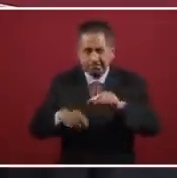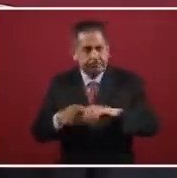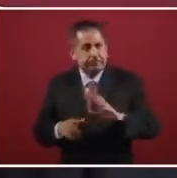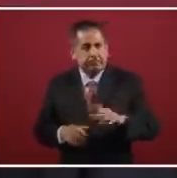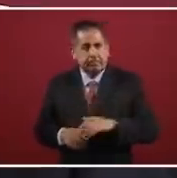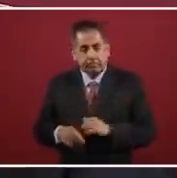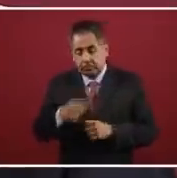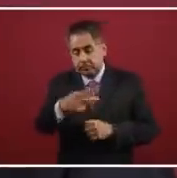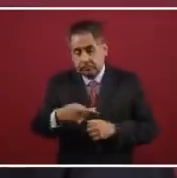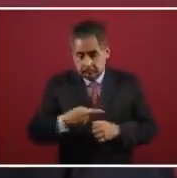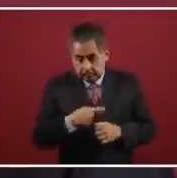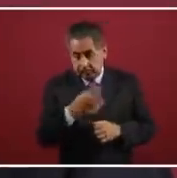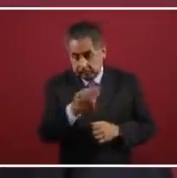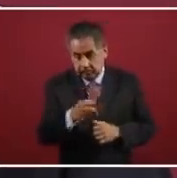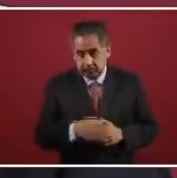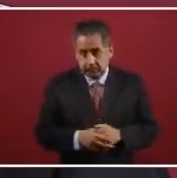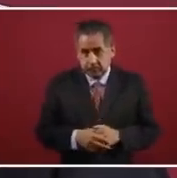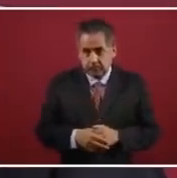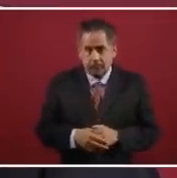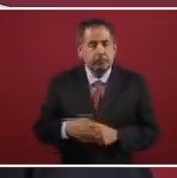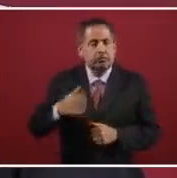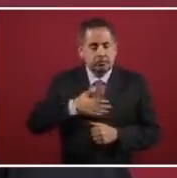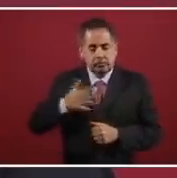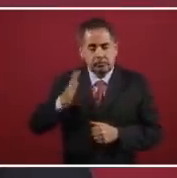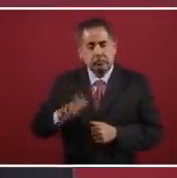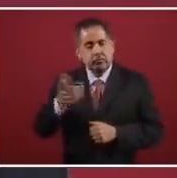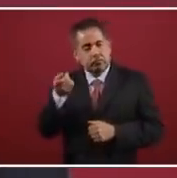Entonces, a tu pregunta, dimos la instrucción,